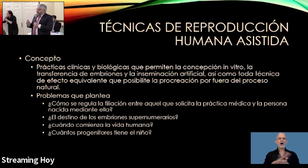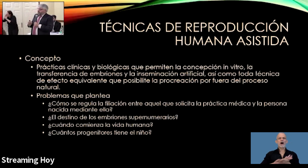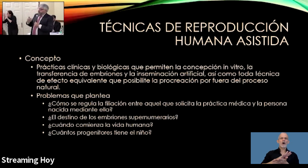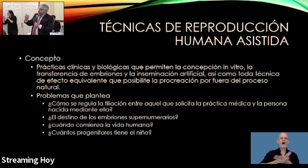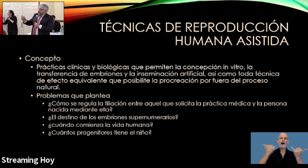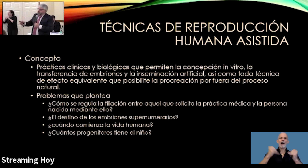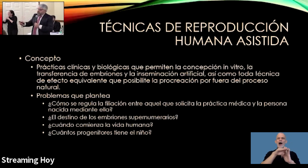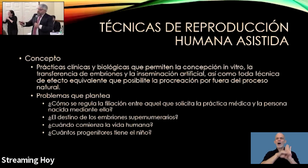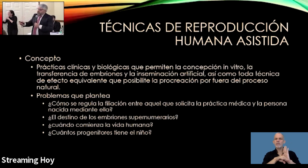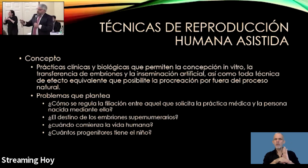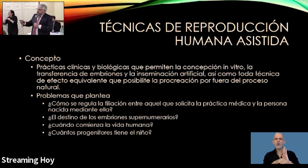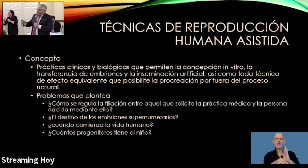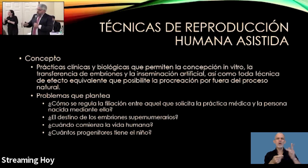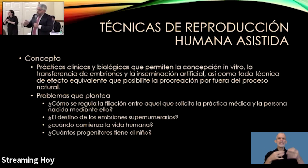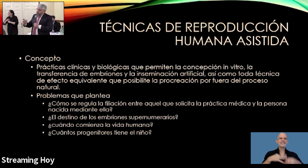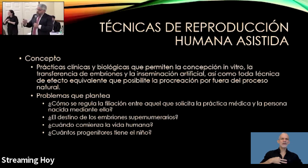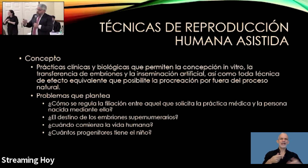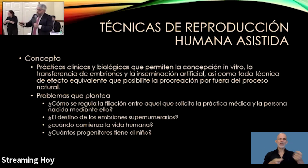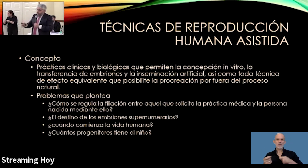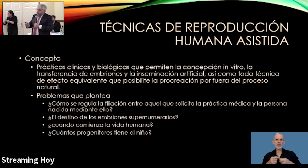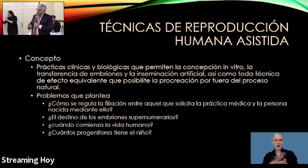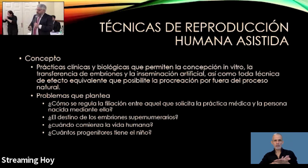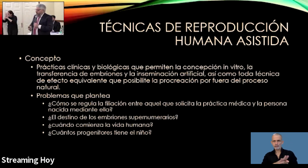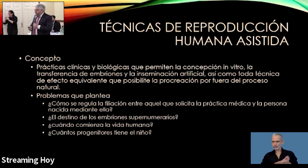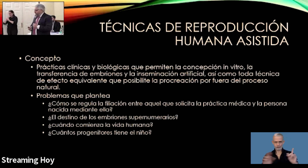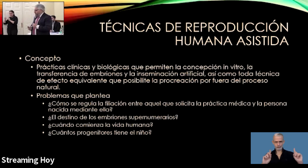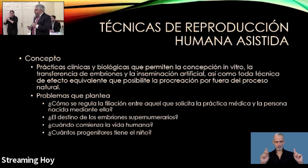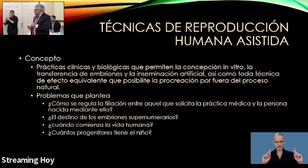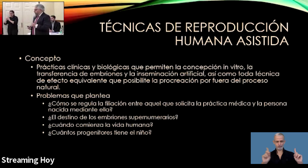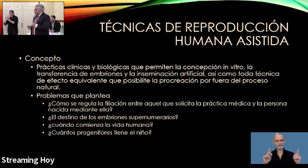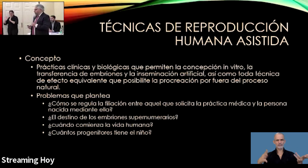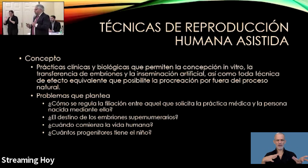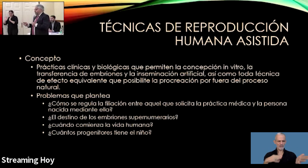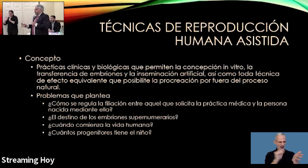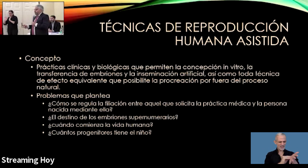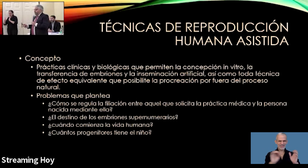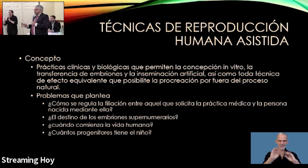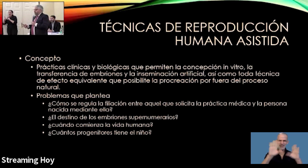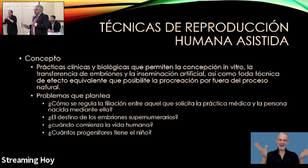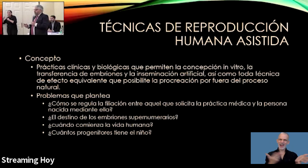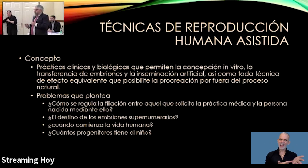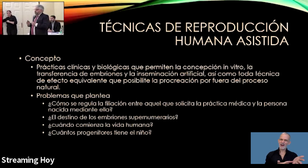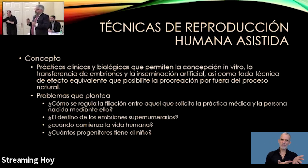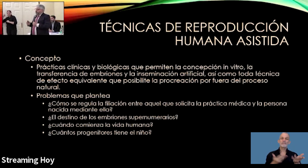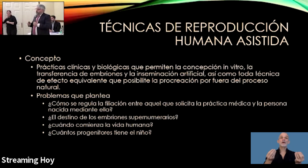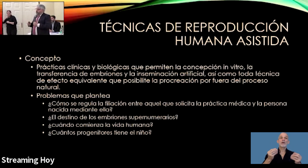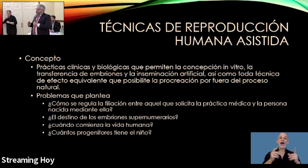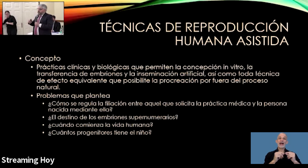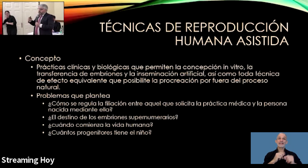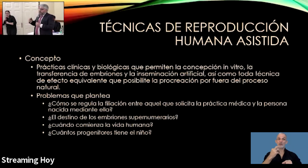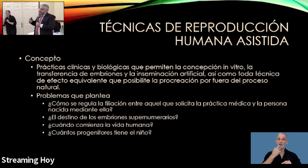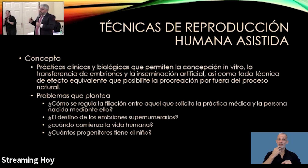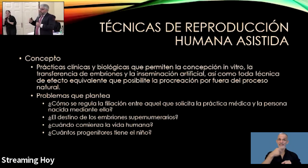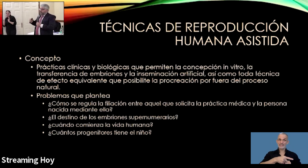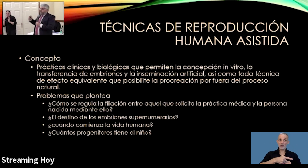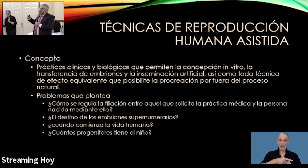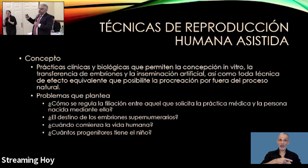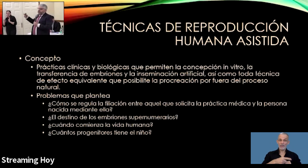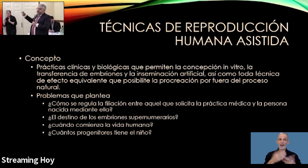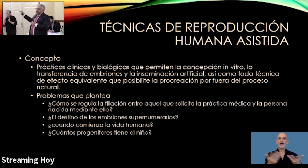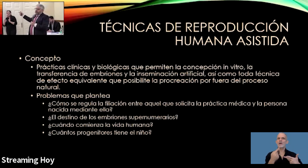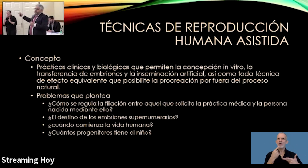Civil y Comercial. ¿Por qué no está bien resuelto en el Código Civil y Comercial? Porque el artículo 19